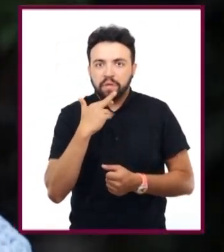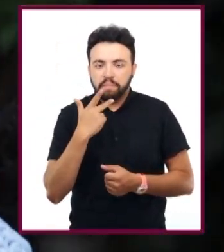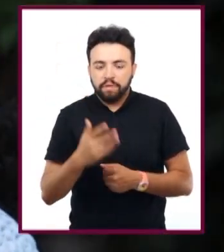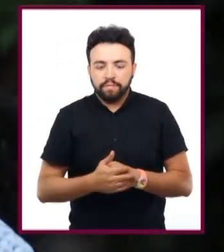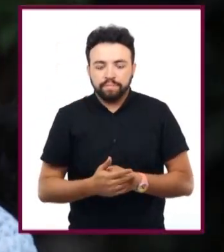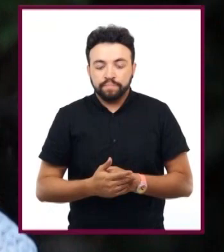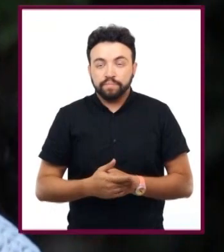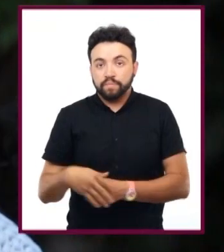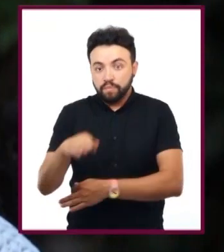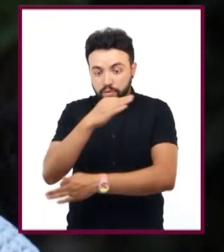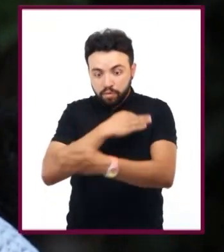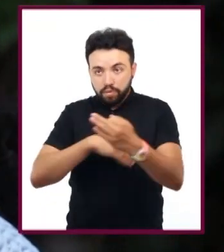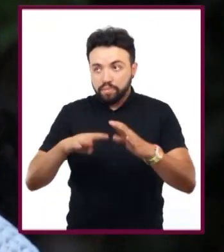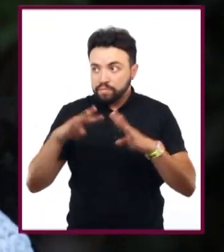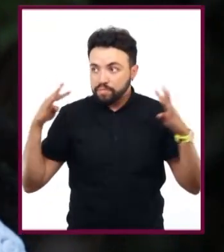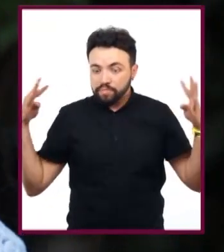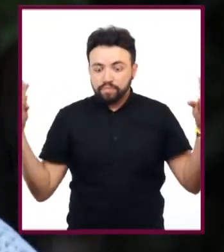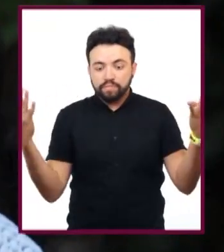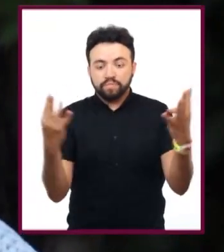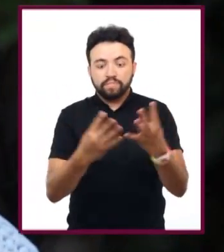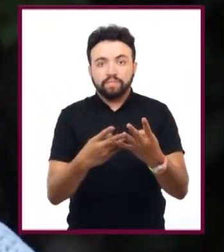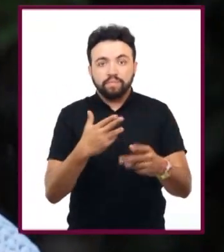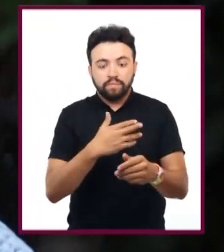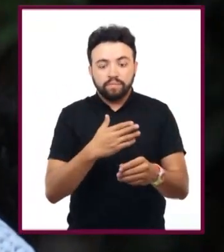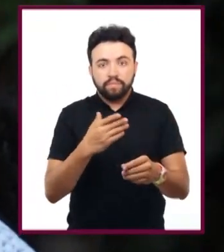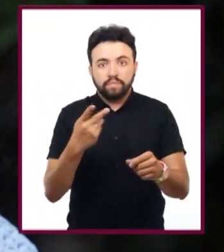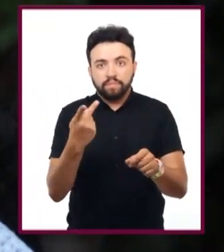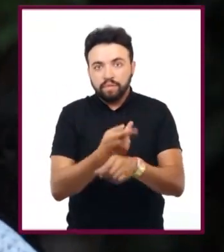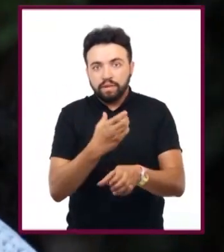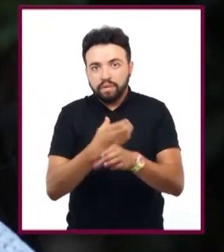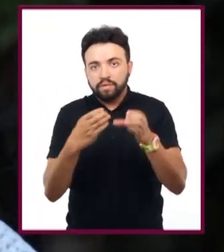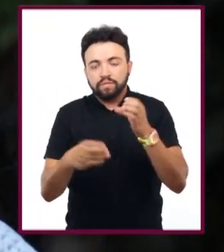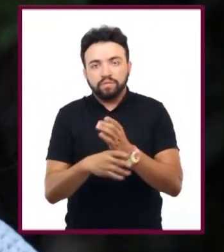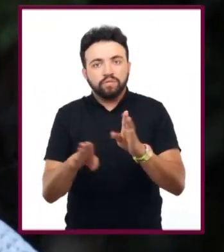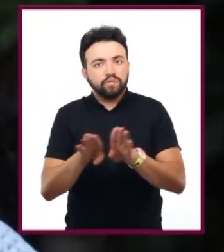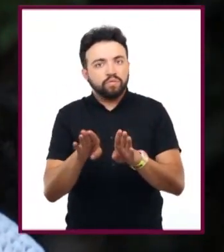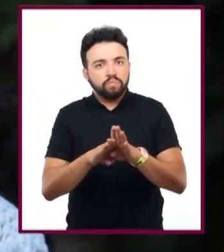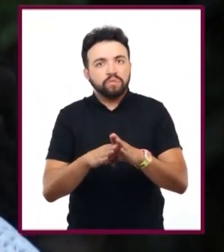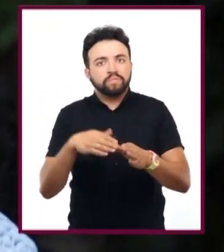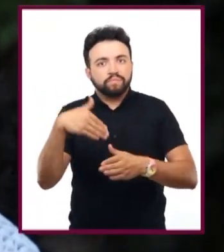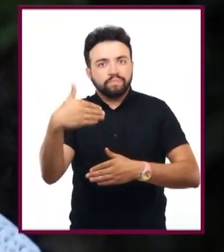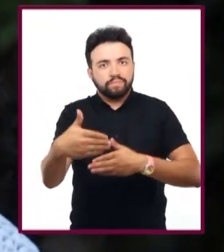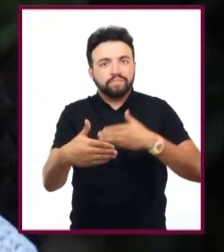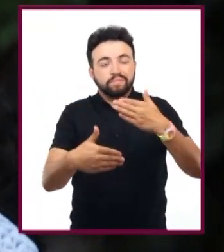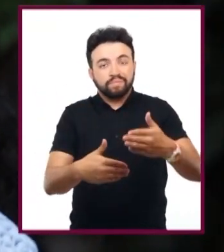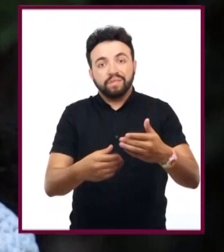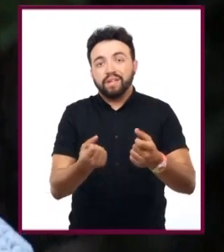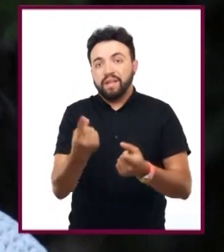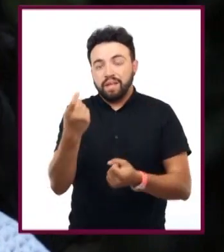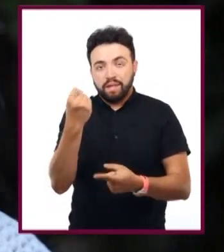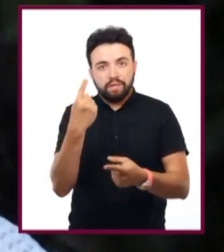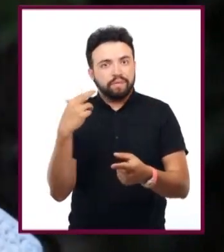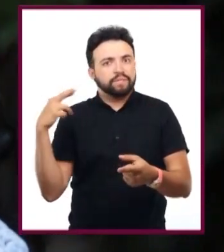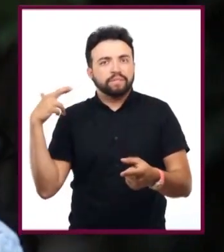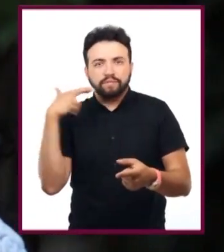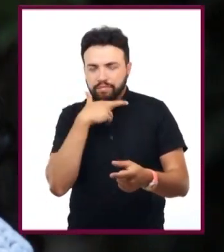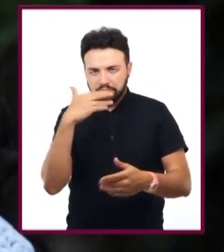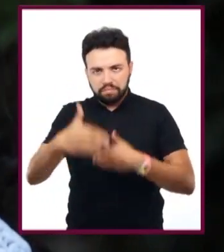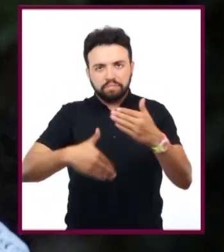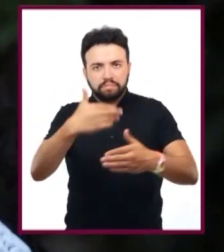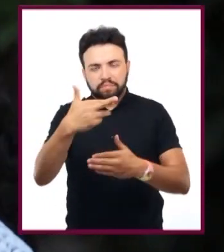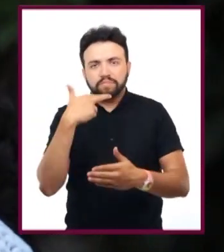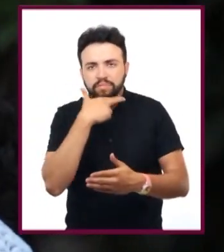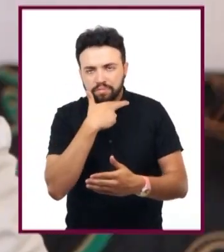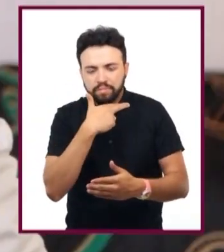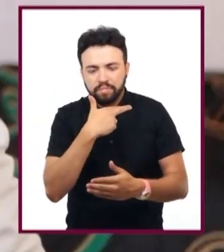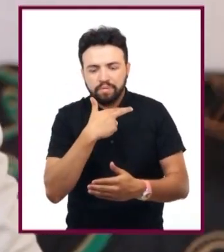Todo lo que sucede a nuestro alrededor y también lo que nos sucede a nosotros es un proceso. Algunos procesos pueden acelerarse para nuestro